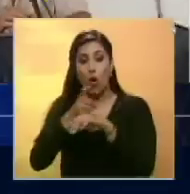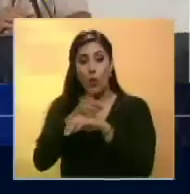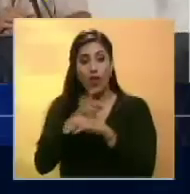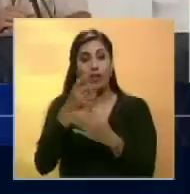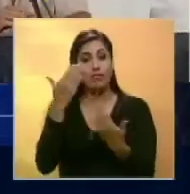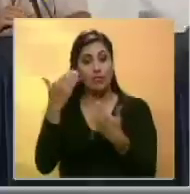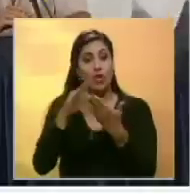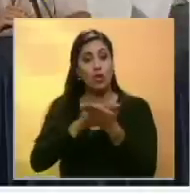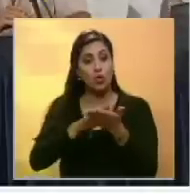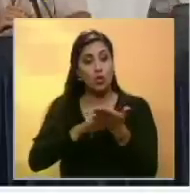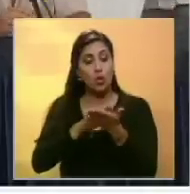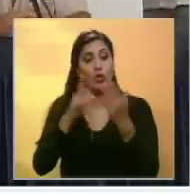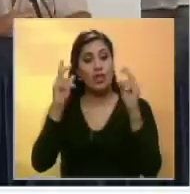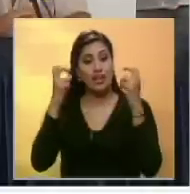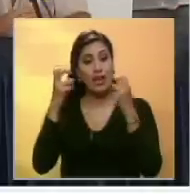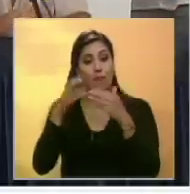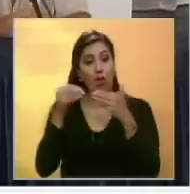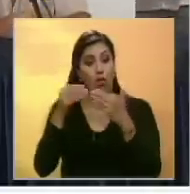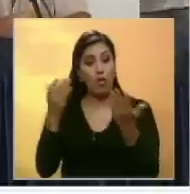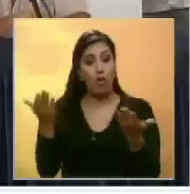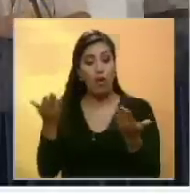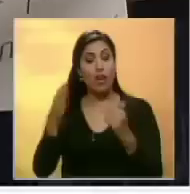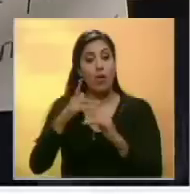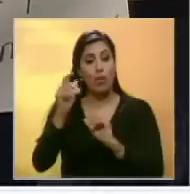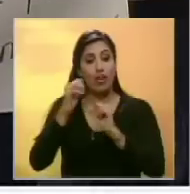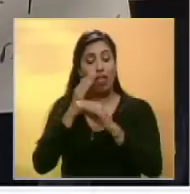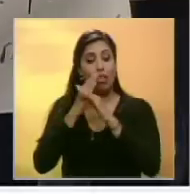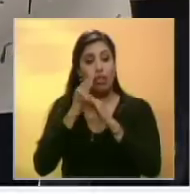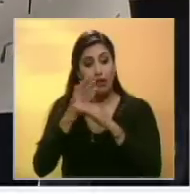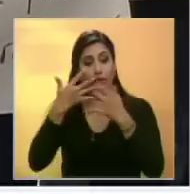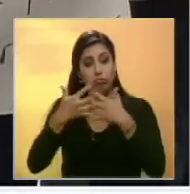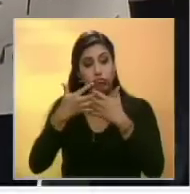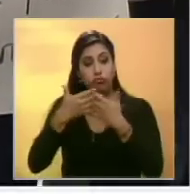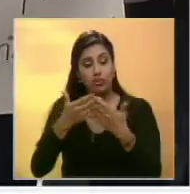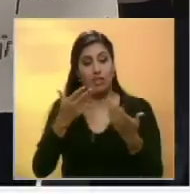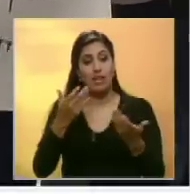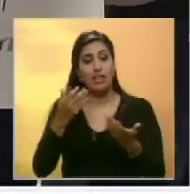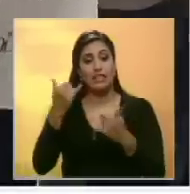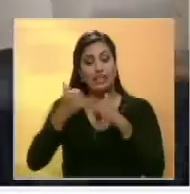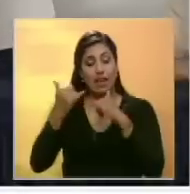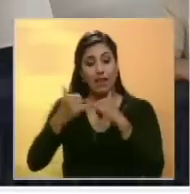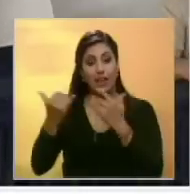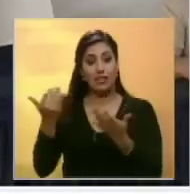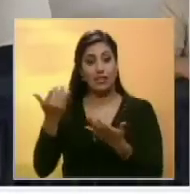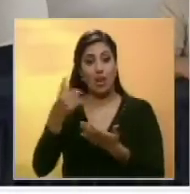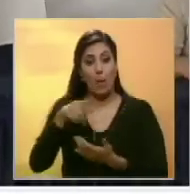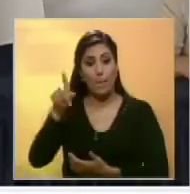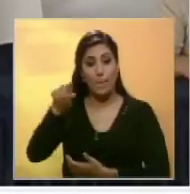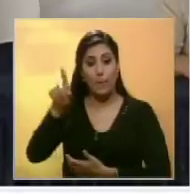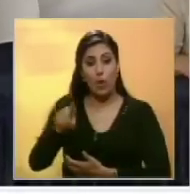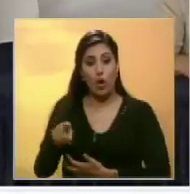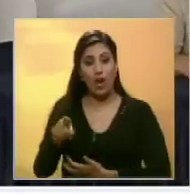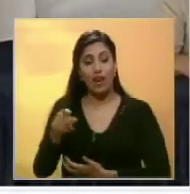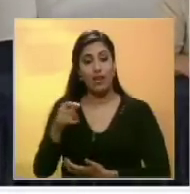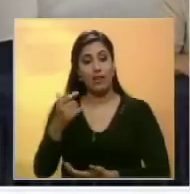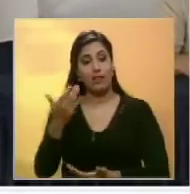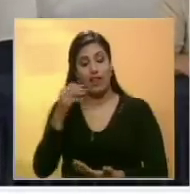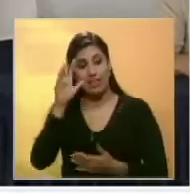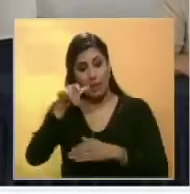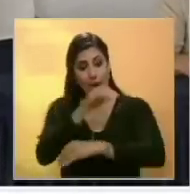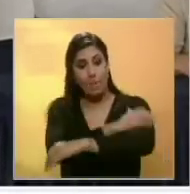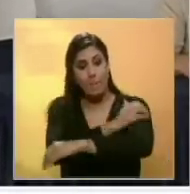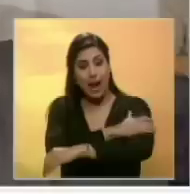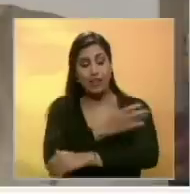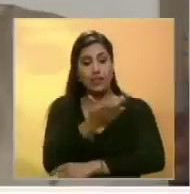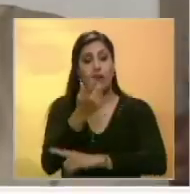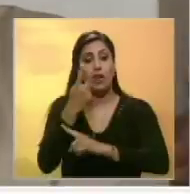que se solvente el tema de las divisas para evitar que se paralice la producción de cervecería Polar, específicamente de cerveza y malta, y que